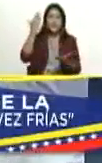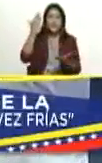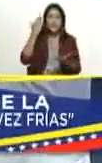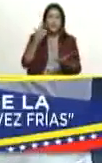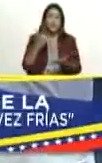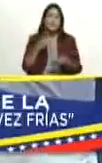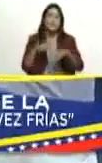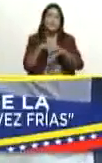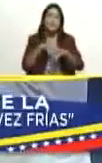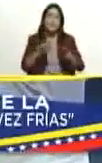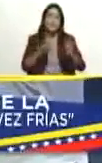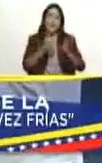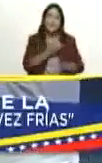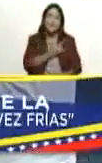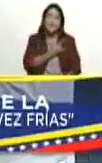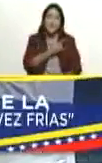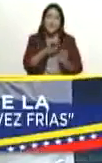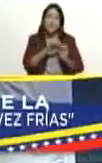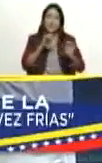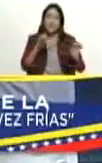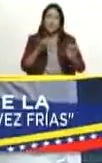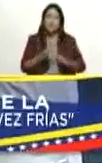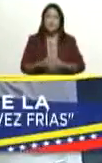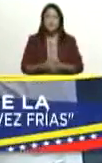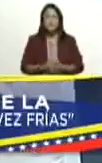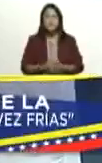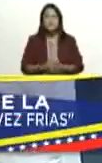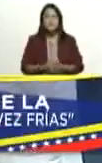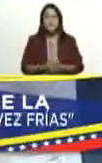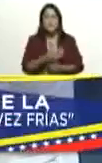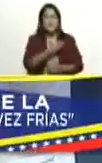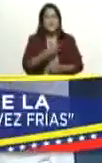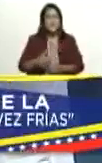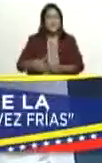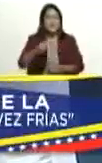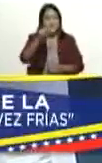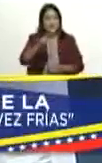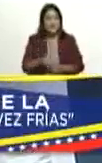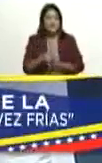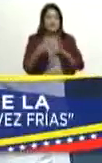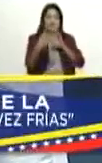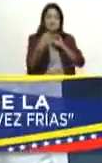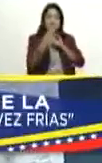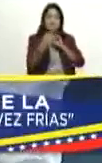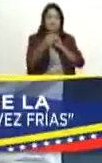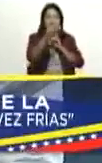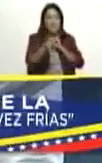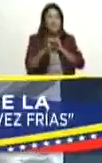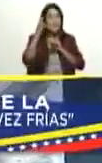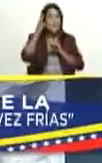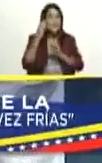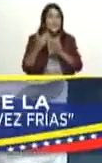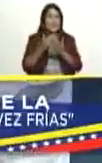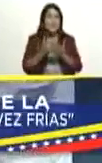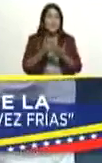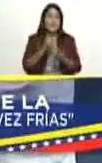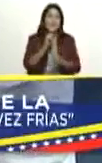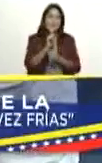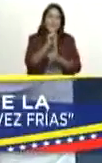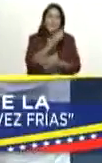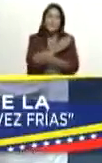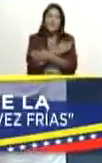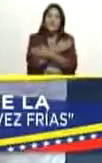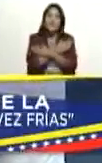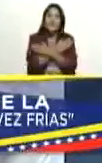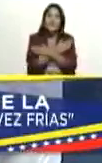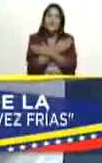educación universitaria. Allí conversa con una de las estudiantes, el jefe de Estado la felicita